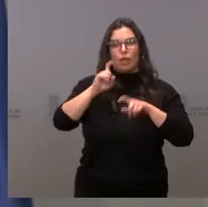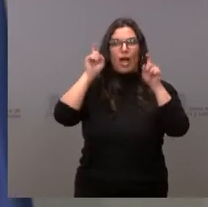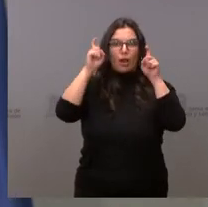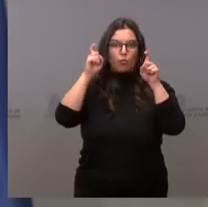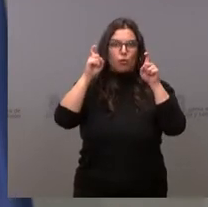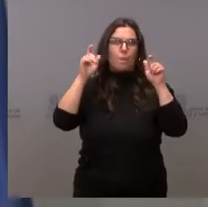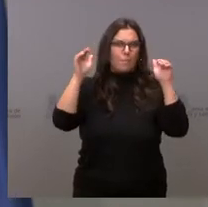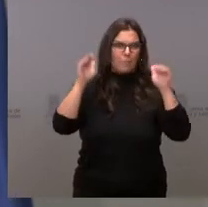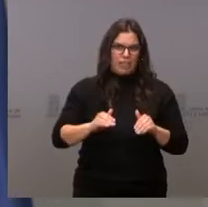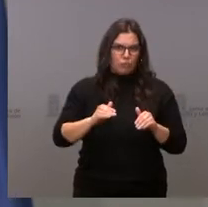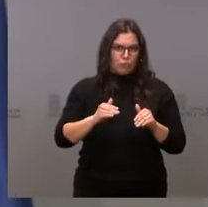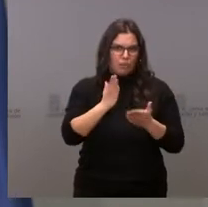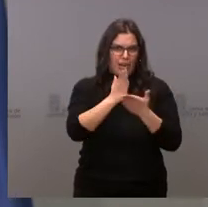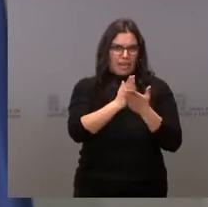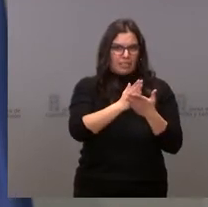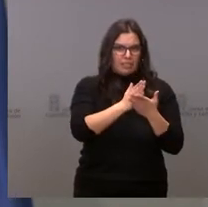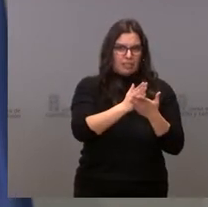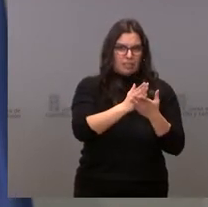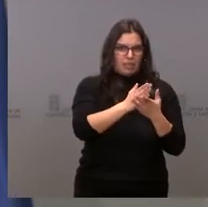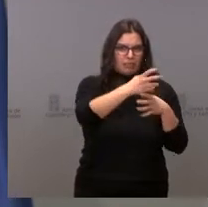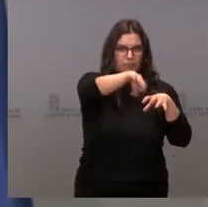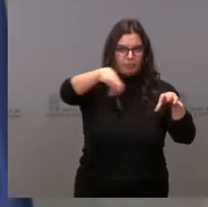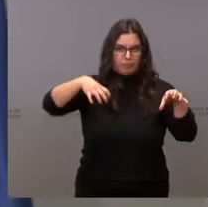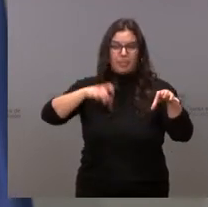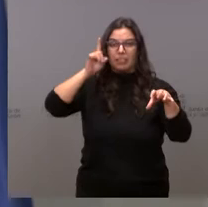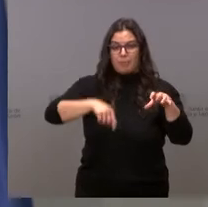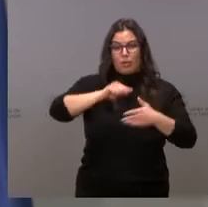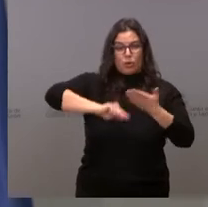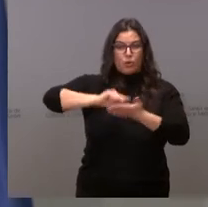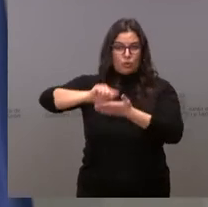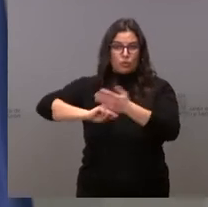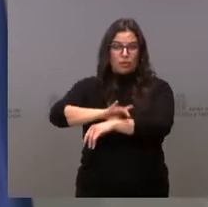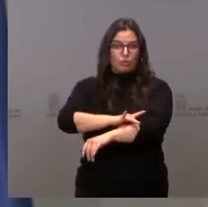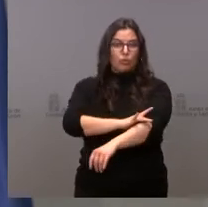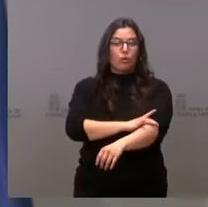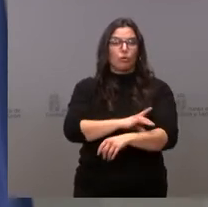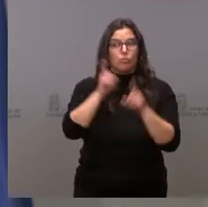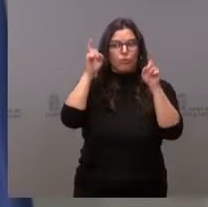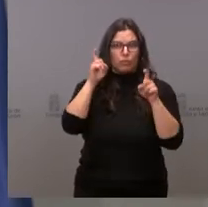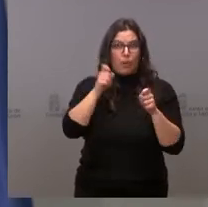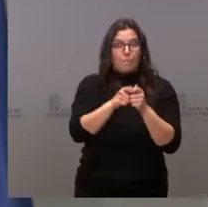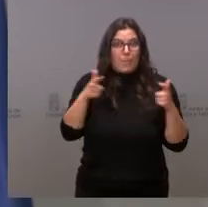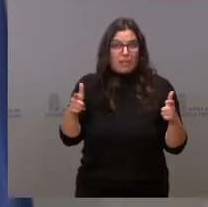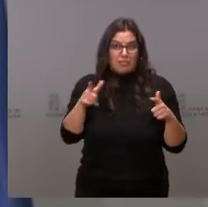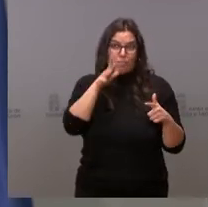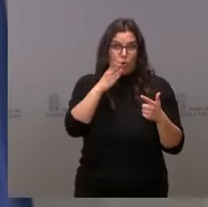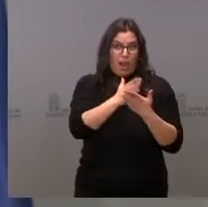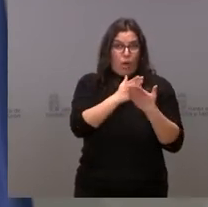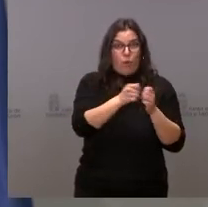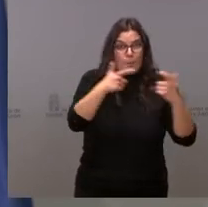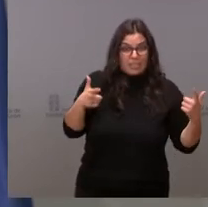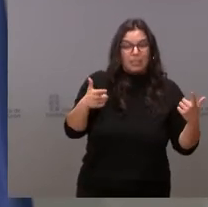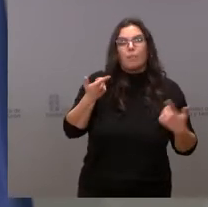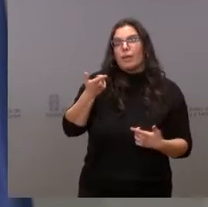tenemos un punto también de contratación muy relevante de personal docente pero más allá de las